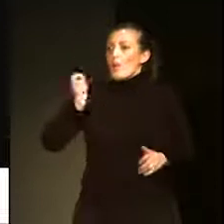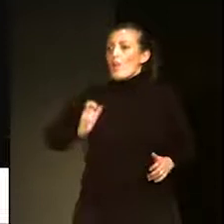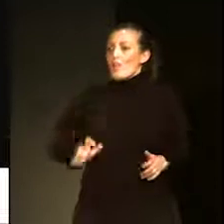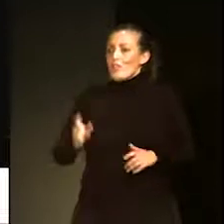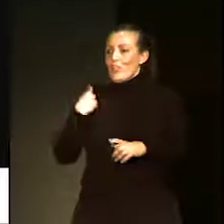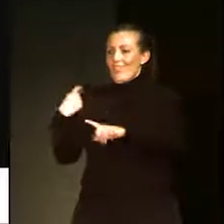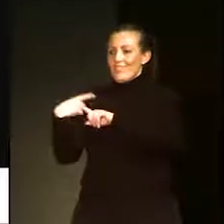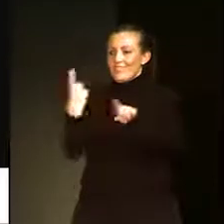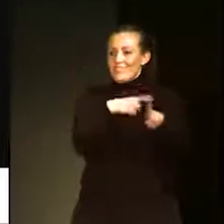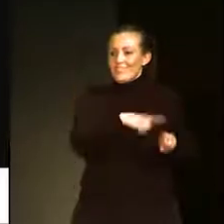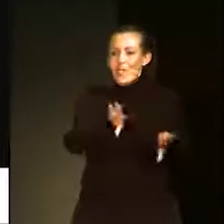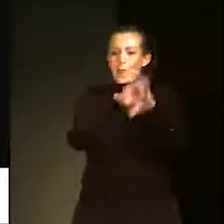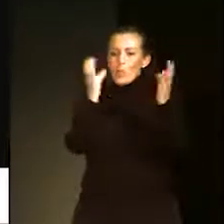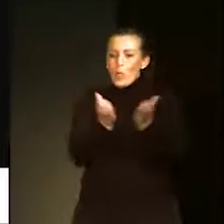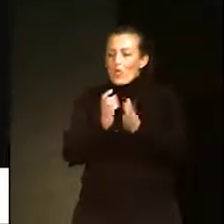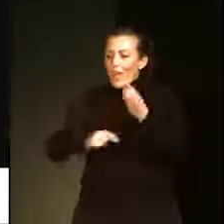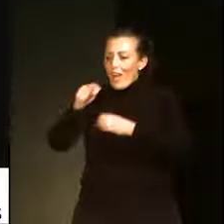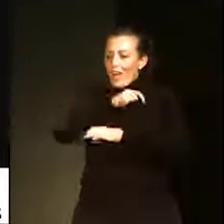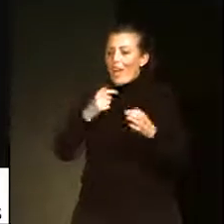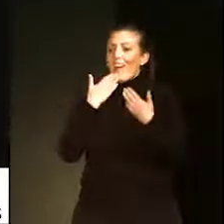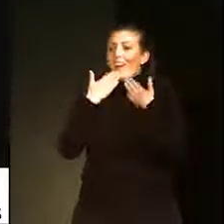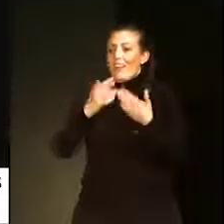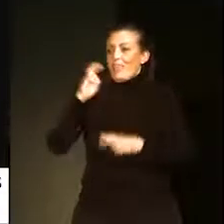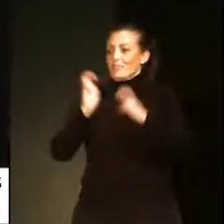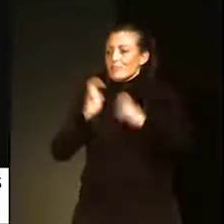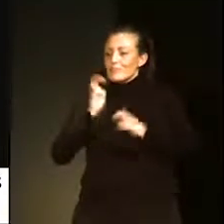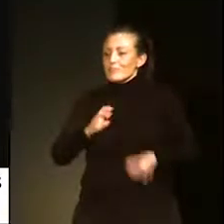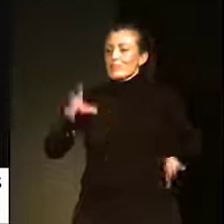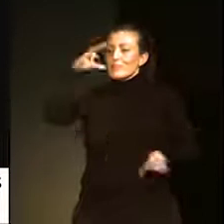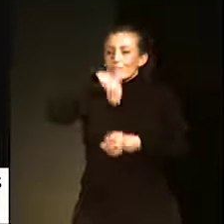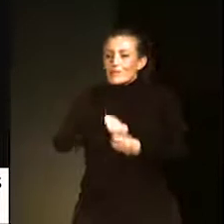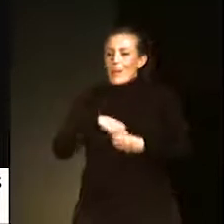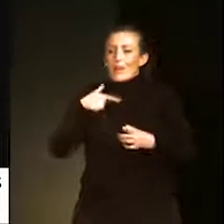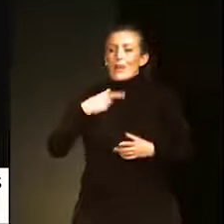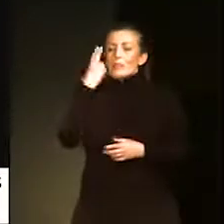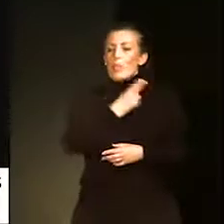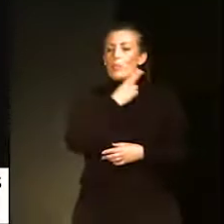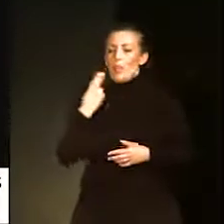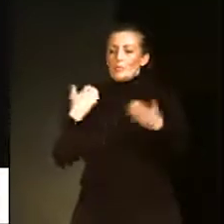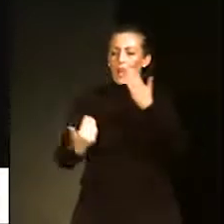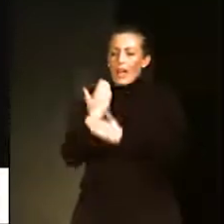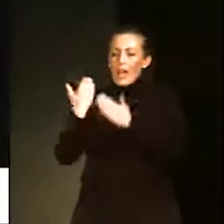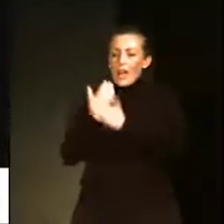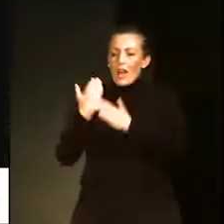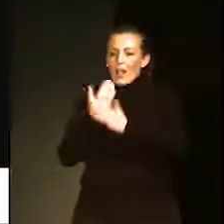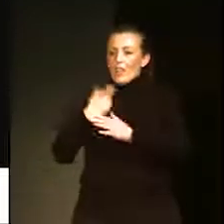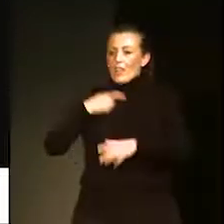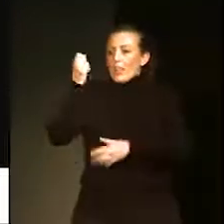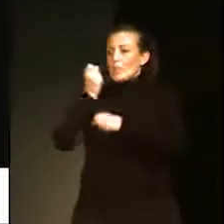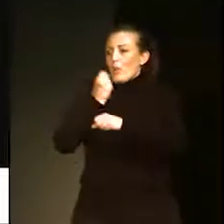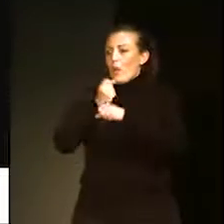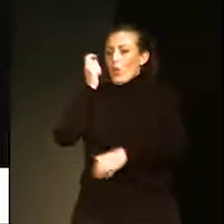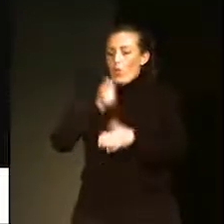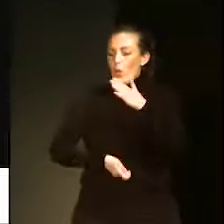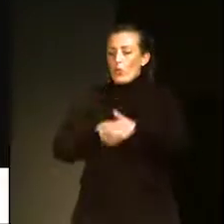de distintas partes del mundo su presencia, implicación y compromiso en estos días de tan intenso trabajo,